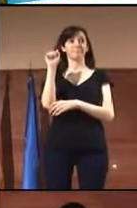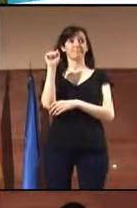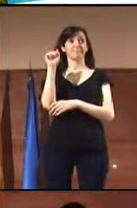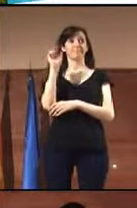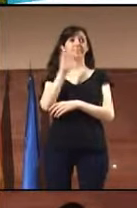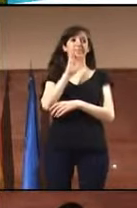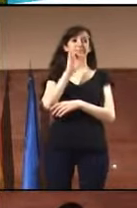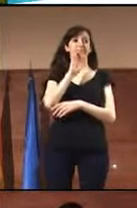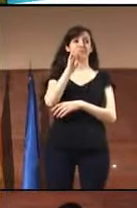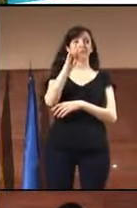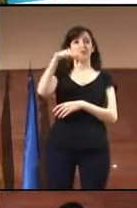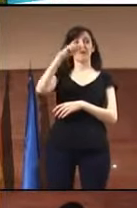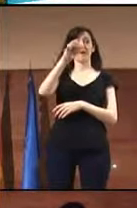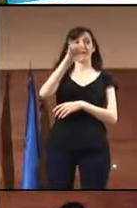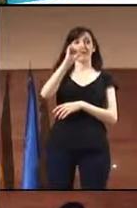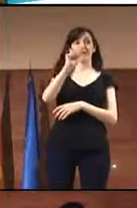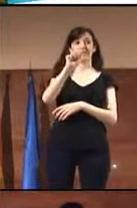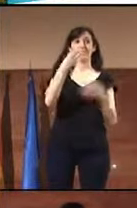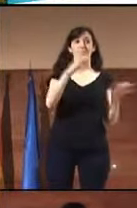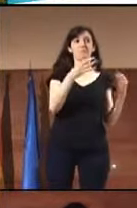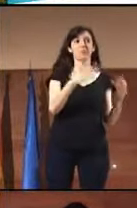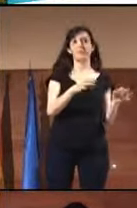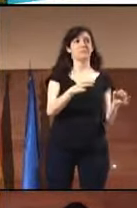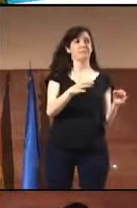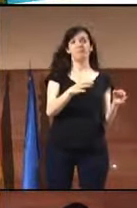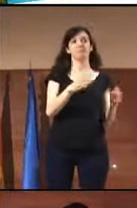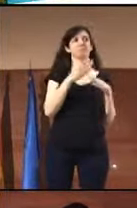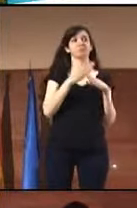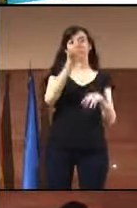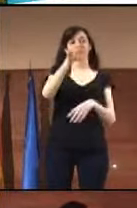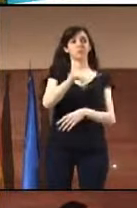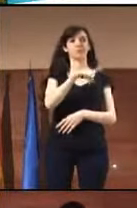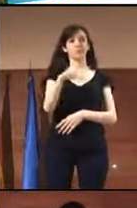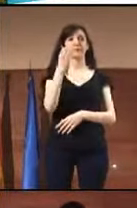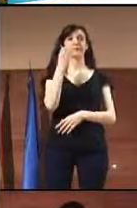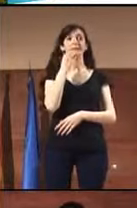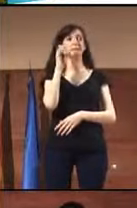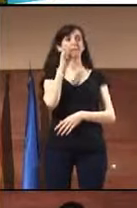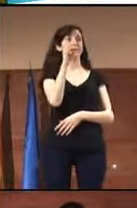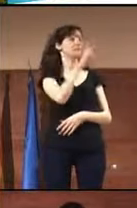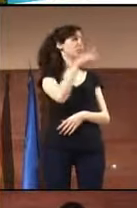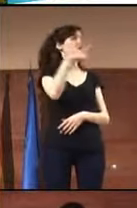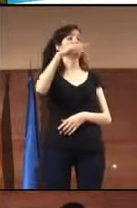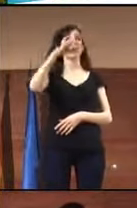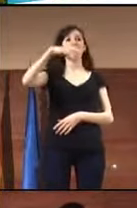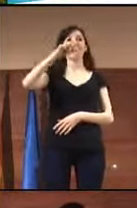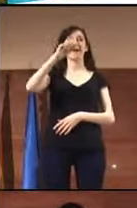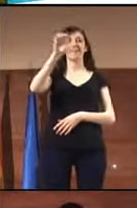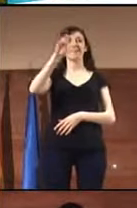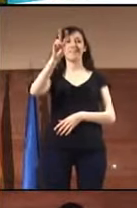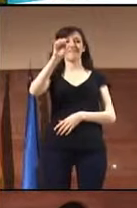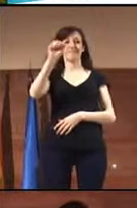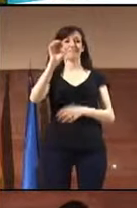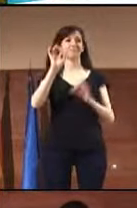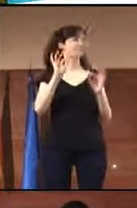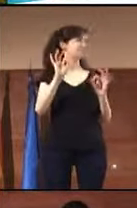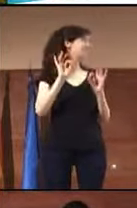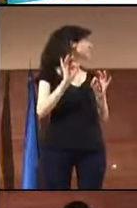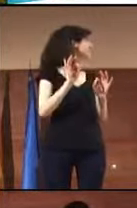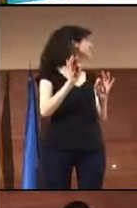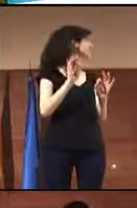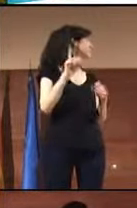Ugari no nos llegaba. Entonces, pues si os fijáis, arriba tiene un pedazo de goma EVA y una barra, lo que